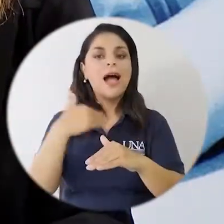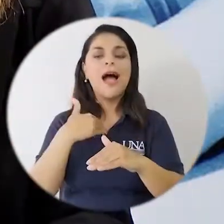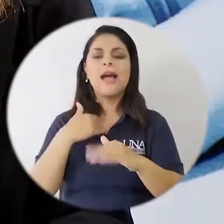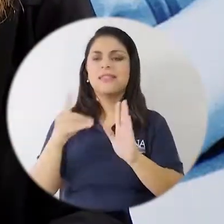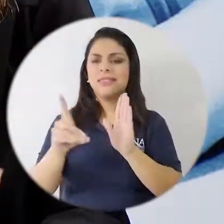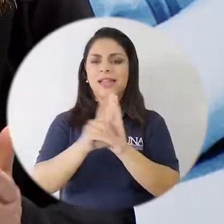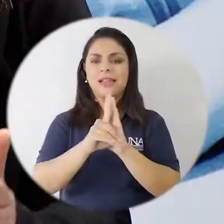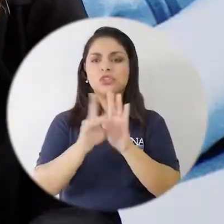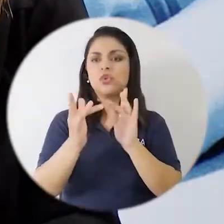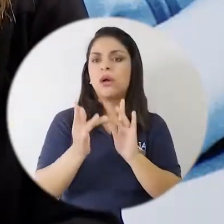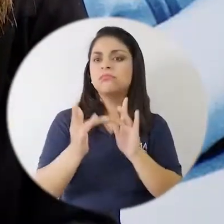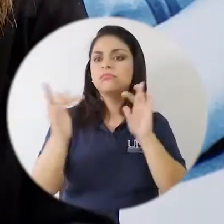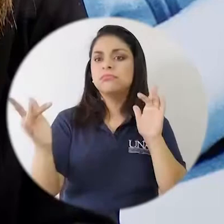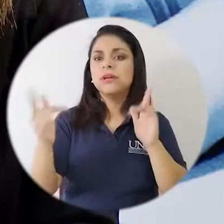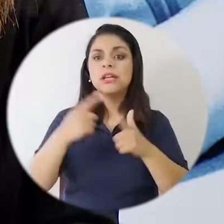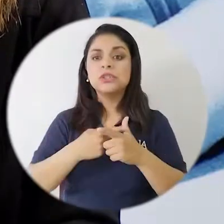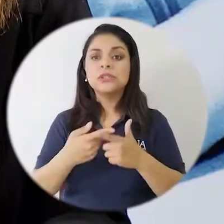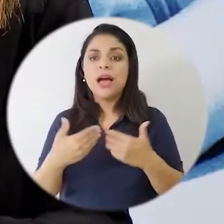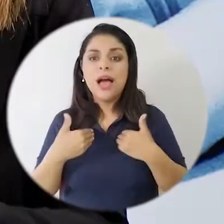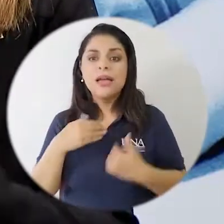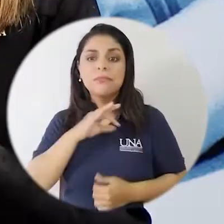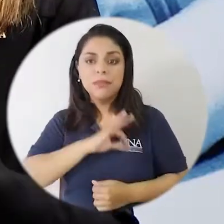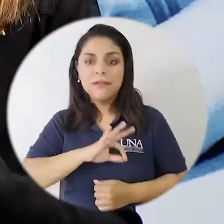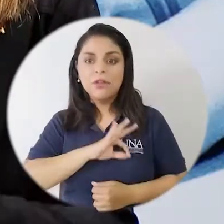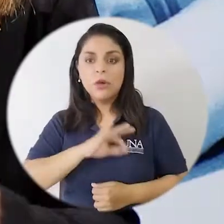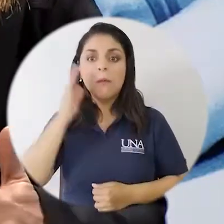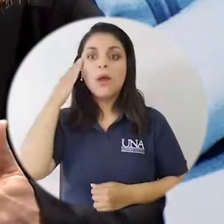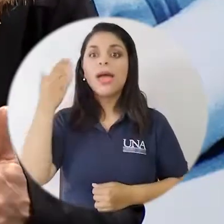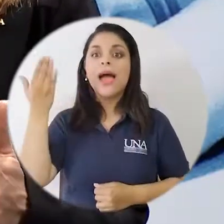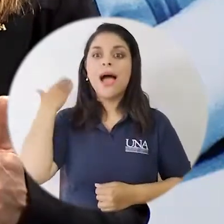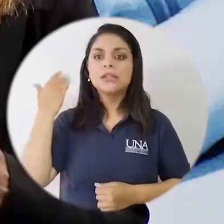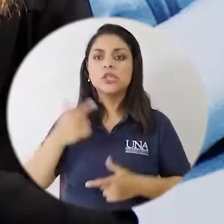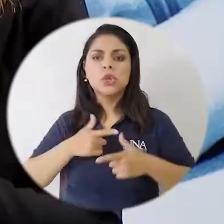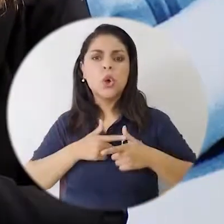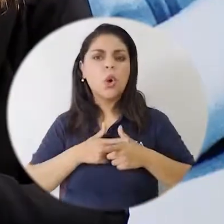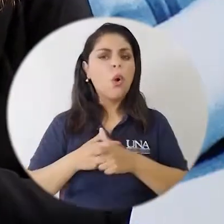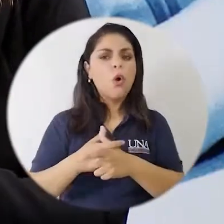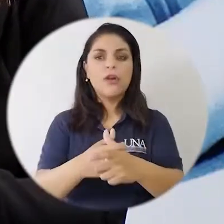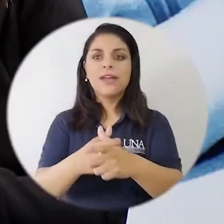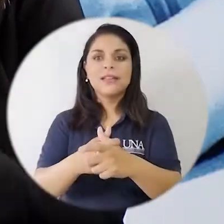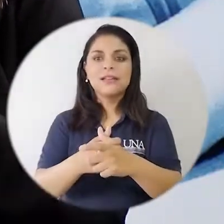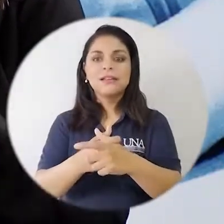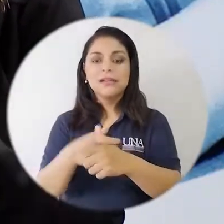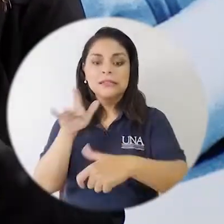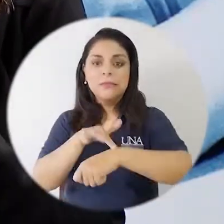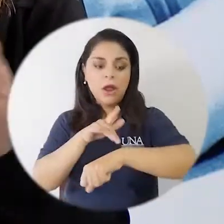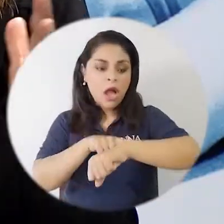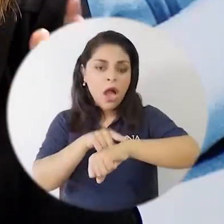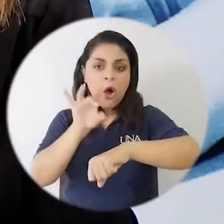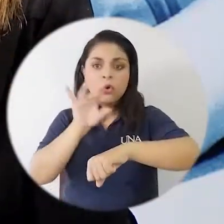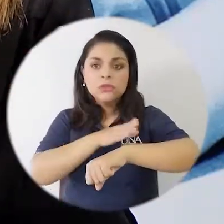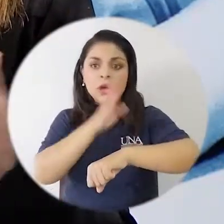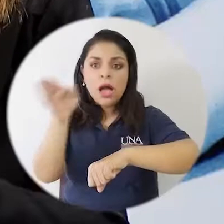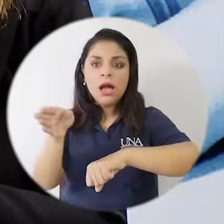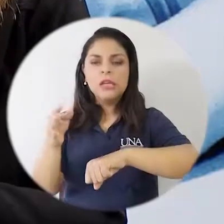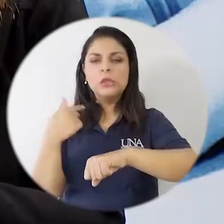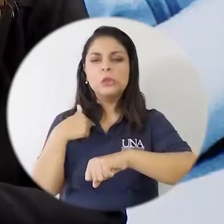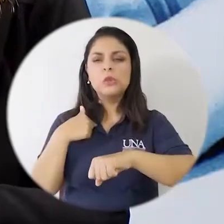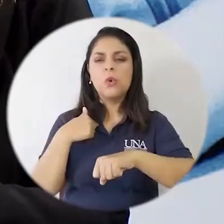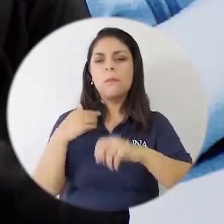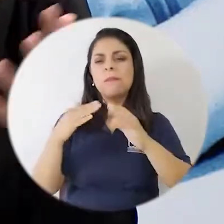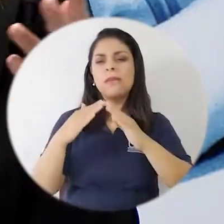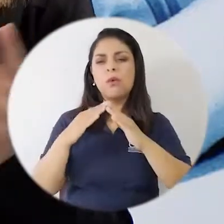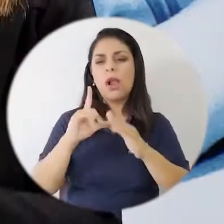todo eso, y pues uno se beneficia mucho, porque si antes yo tenía que correr para estar a las 8, ojalá que yo viviera hora y media de mi